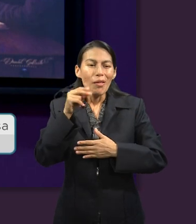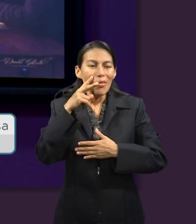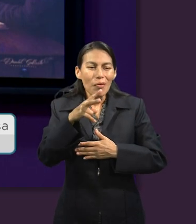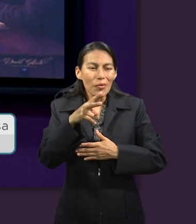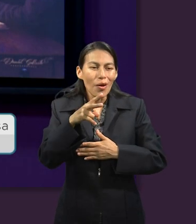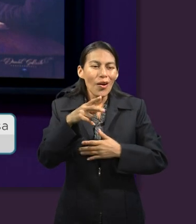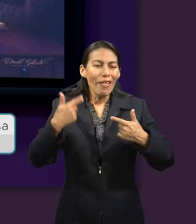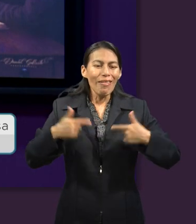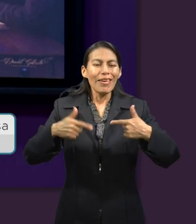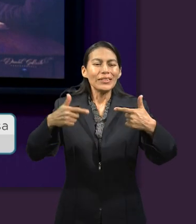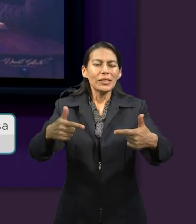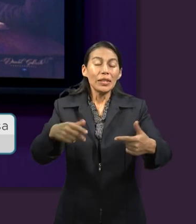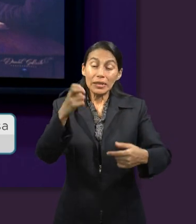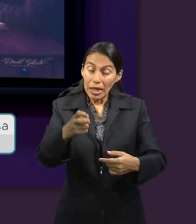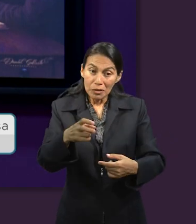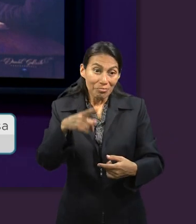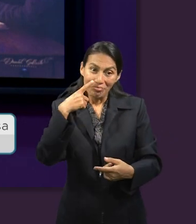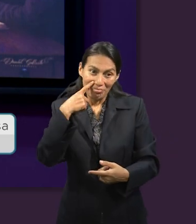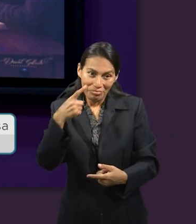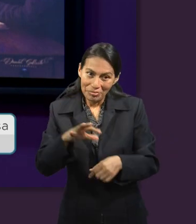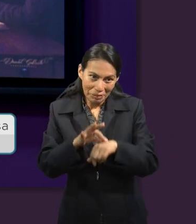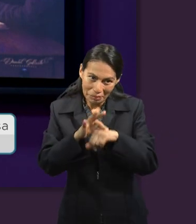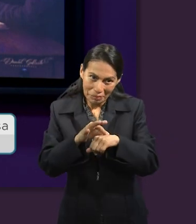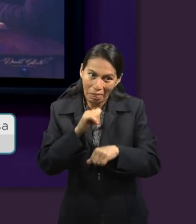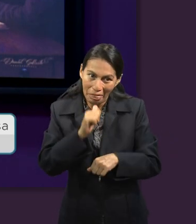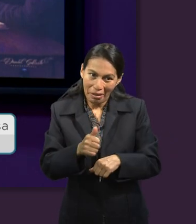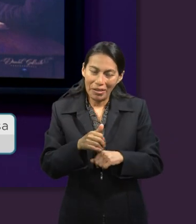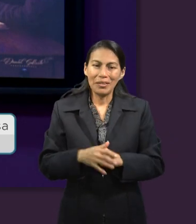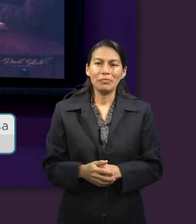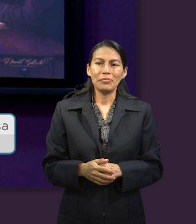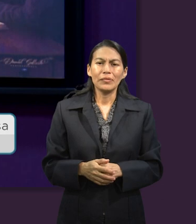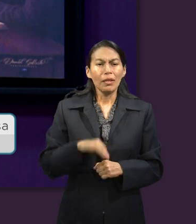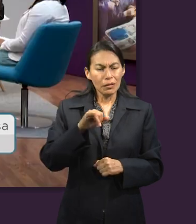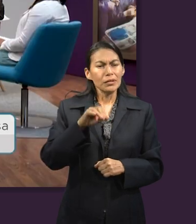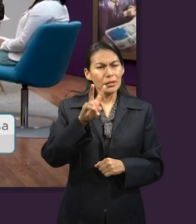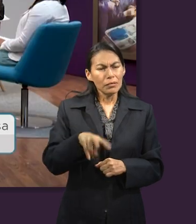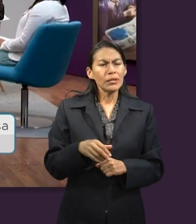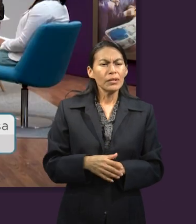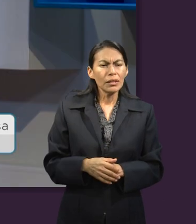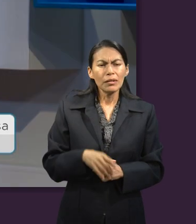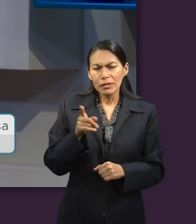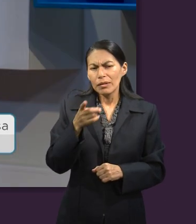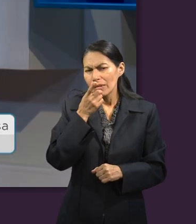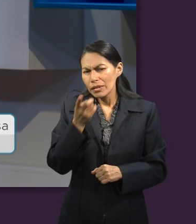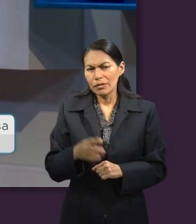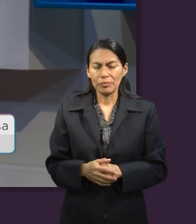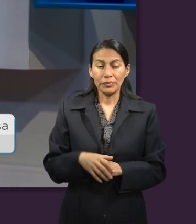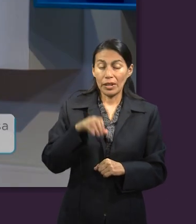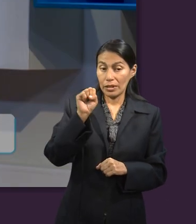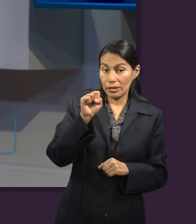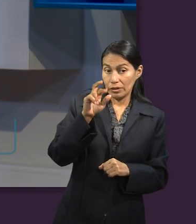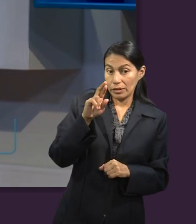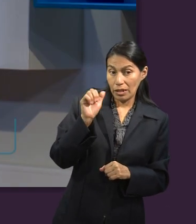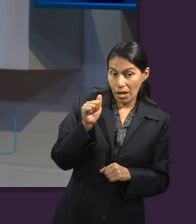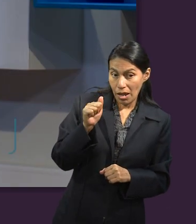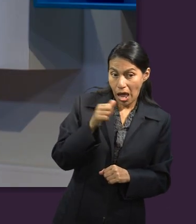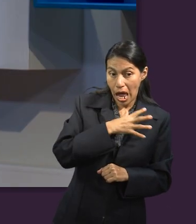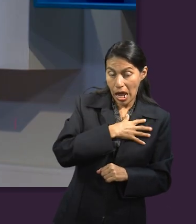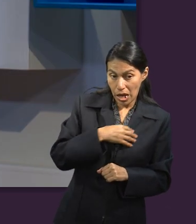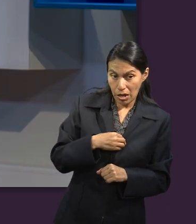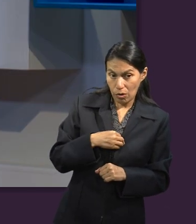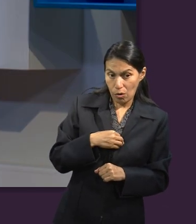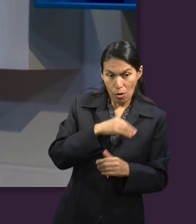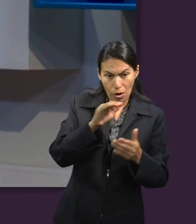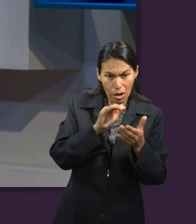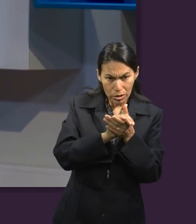de la siguiente promesa que era pues la descendencia que les iba da a sí es verdad como acaba de mencionar sara no